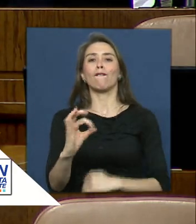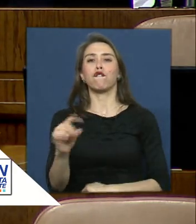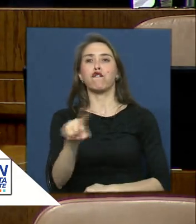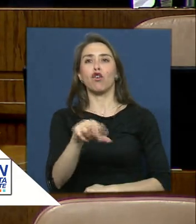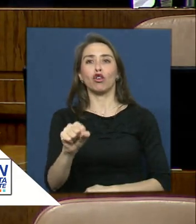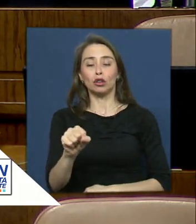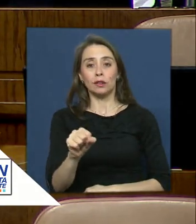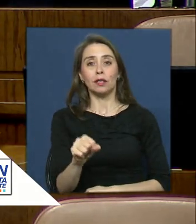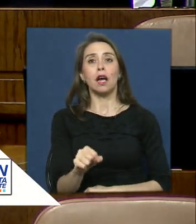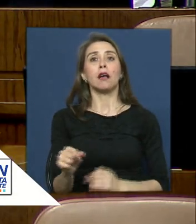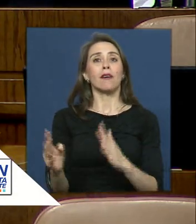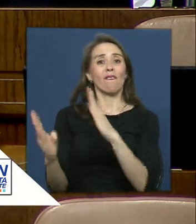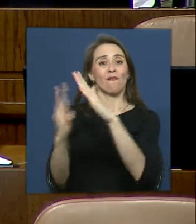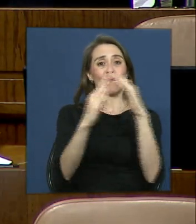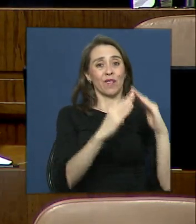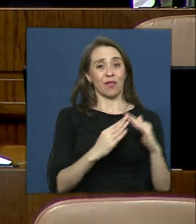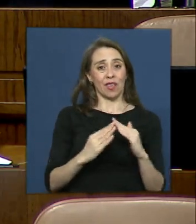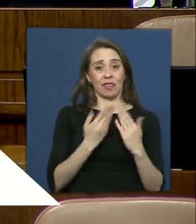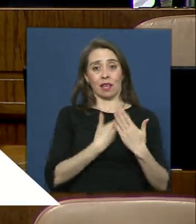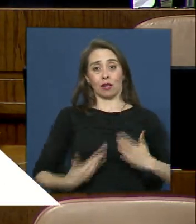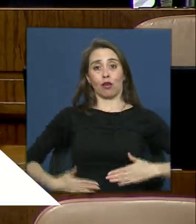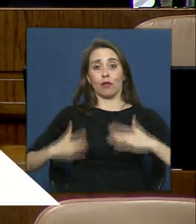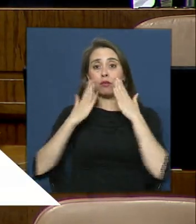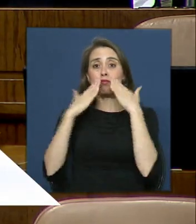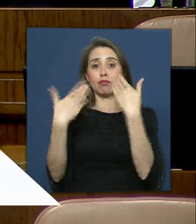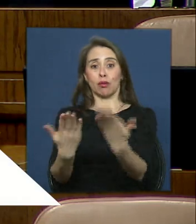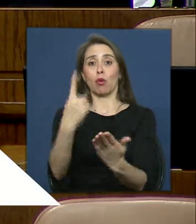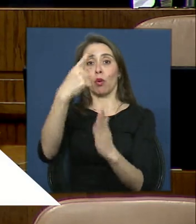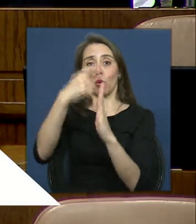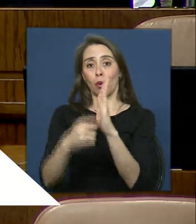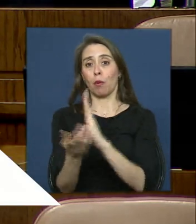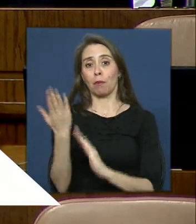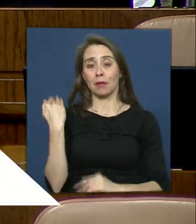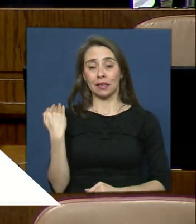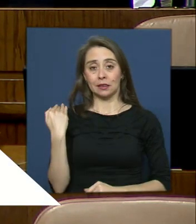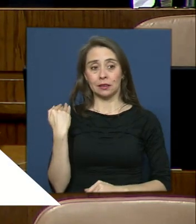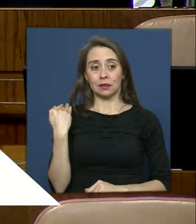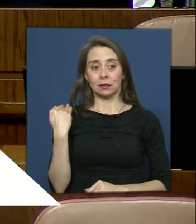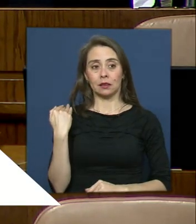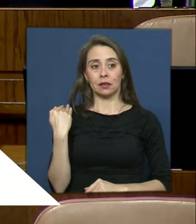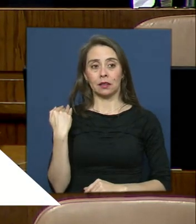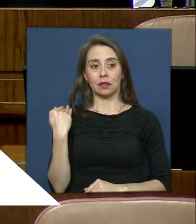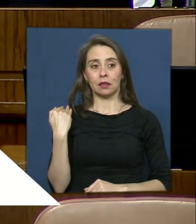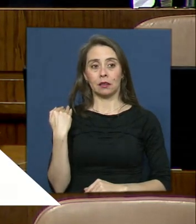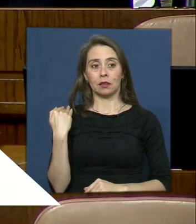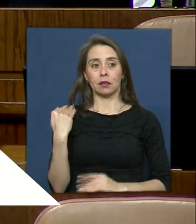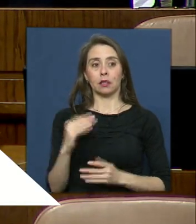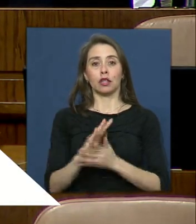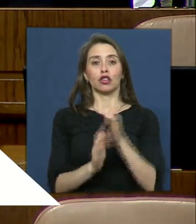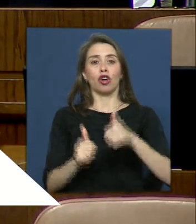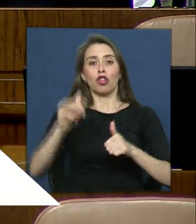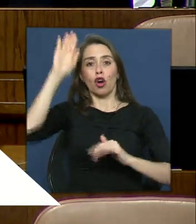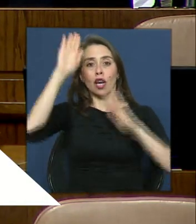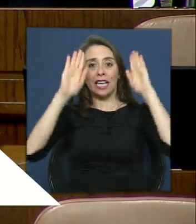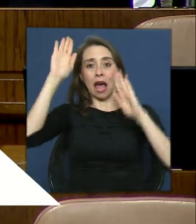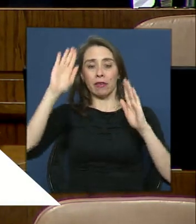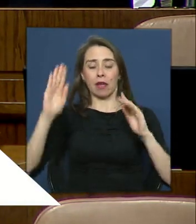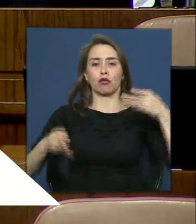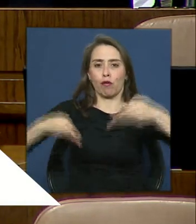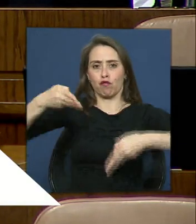minuto la vivienda entregada hace poco menos de un mes atrás contó con la visita de todos los candidatos habido y por